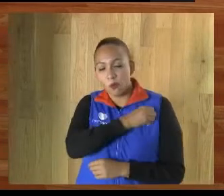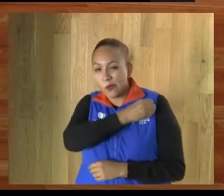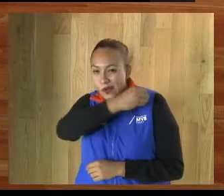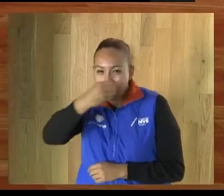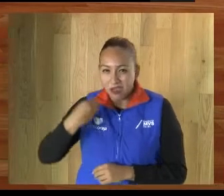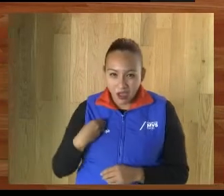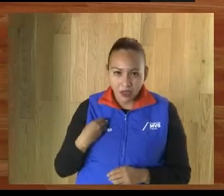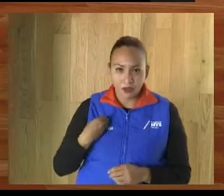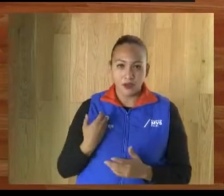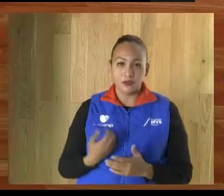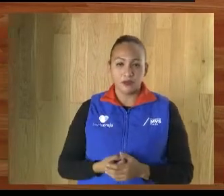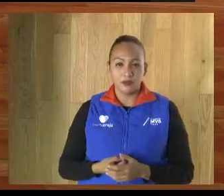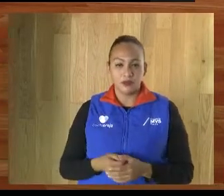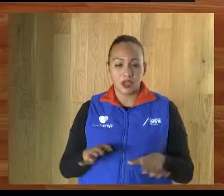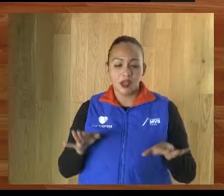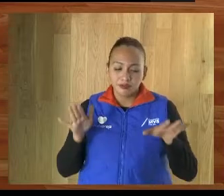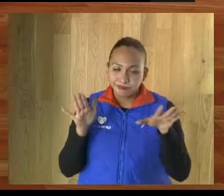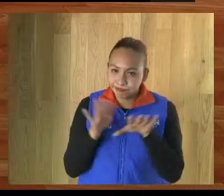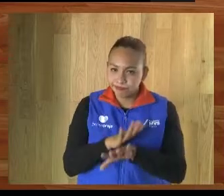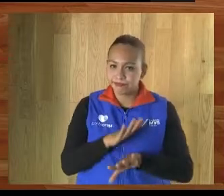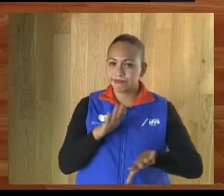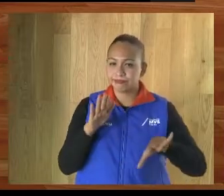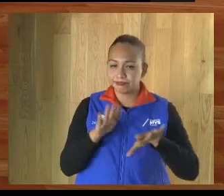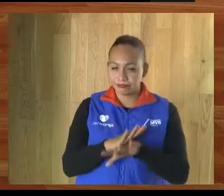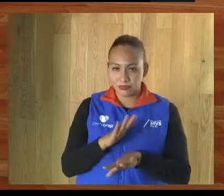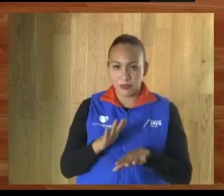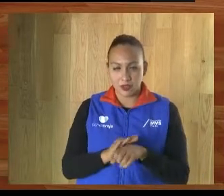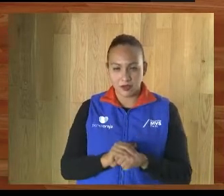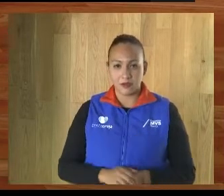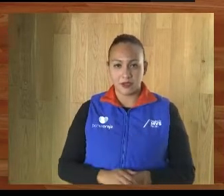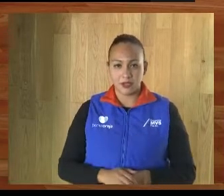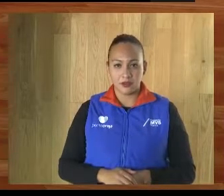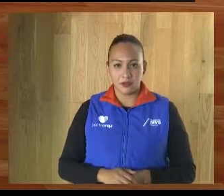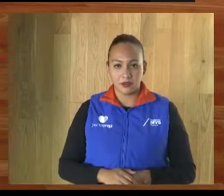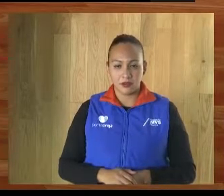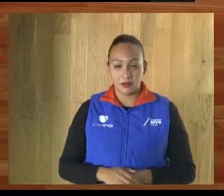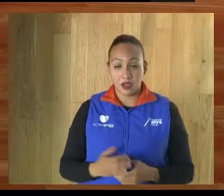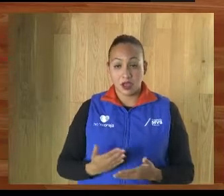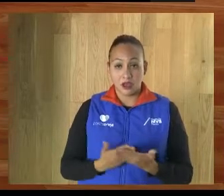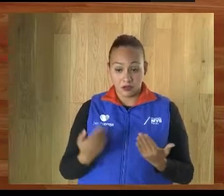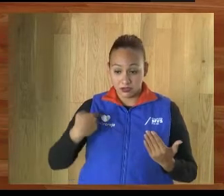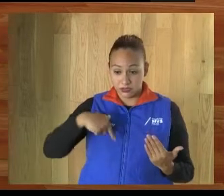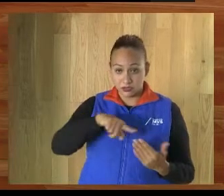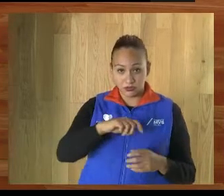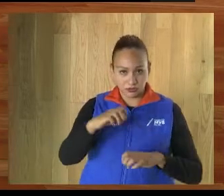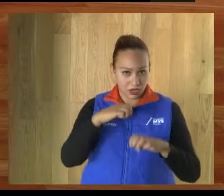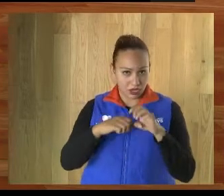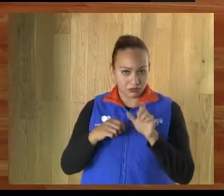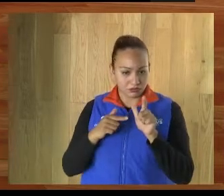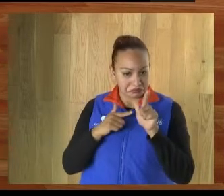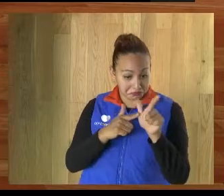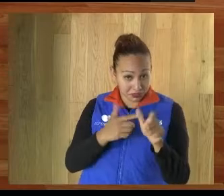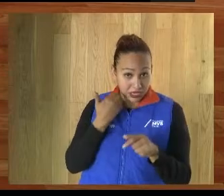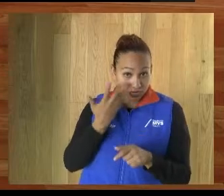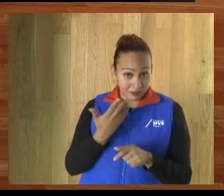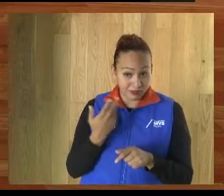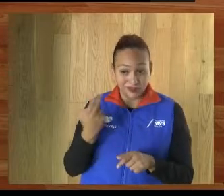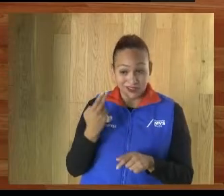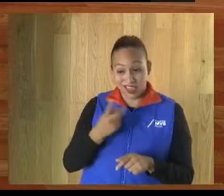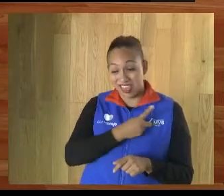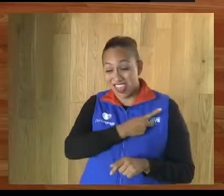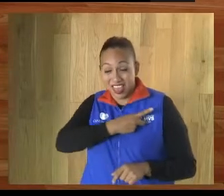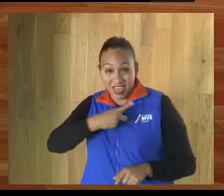obligatorio y un deber si queremos subsistir en este mercado. Y consumir,